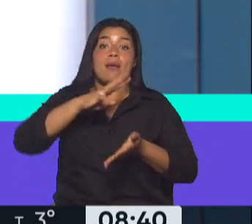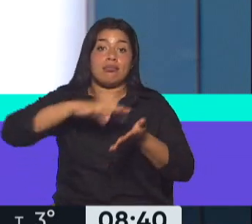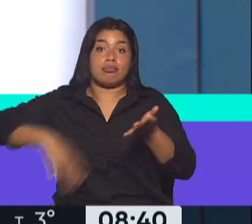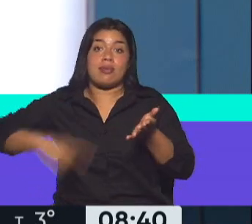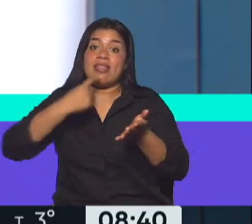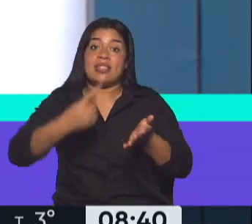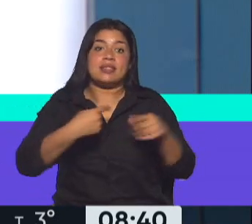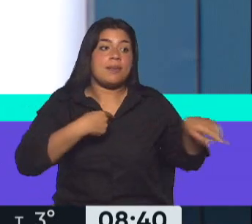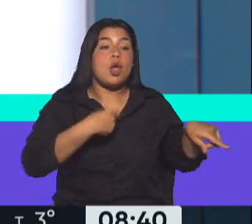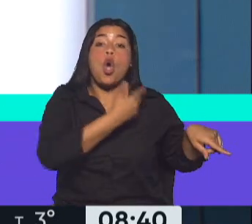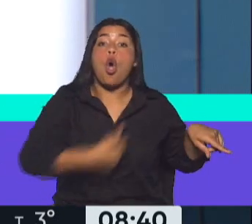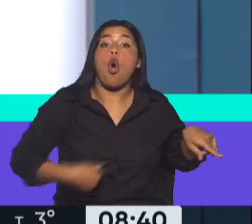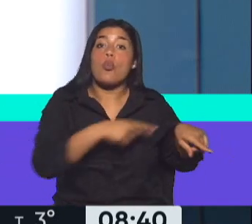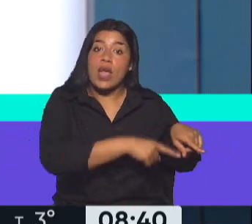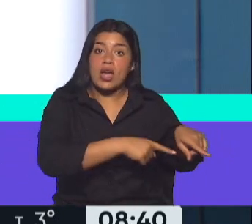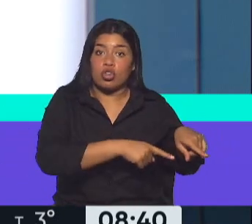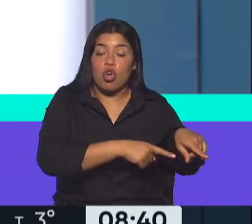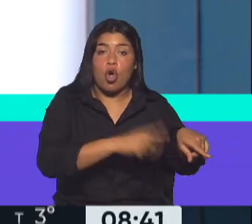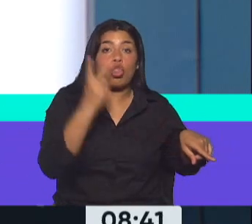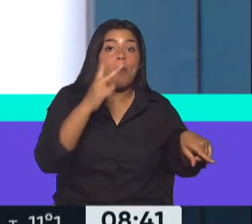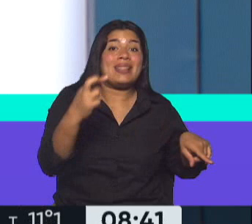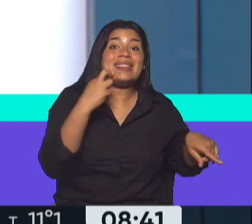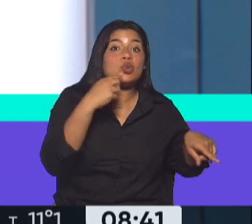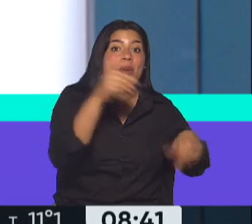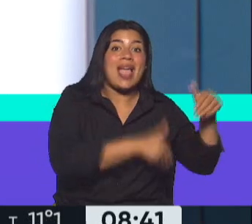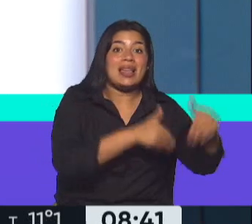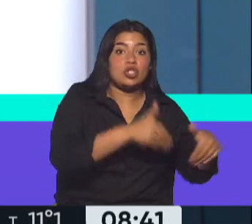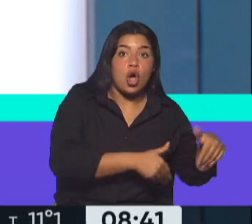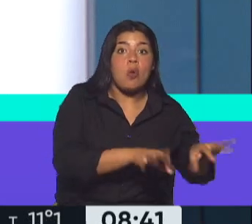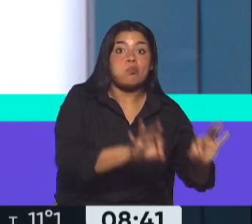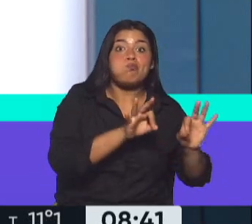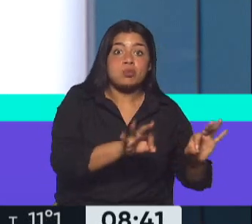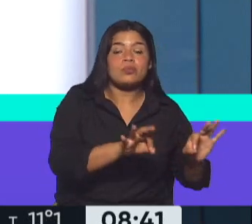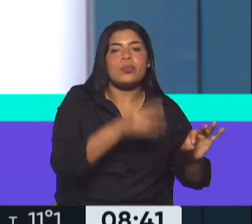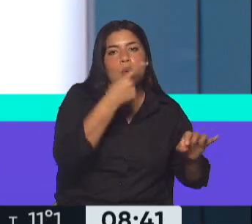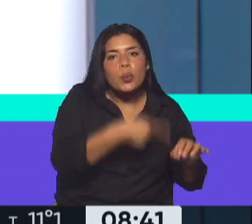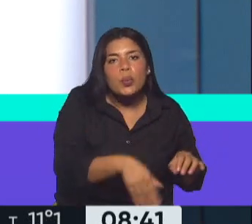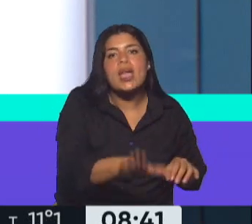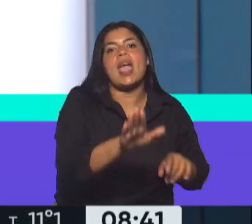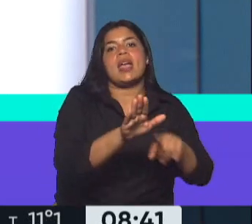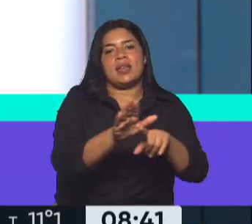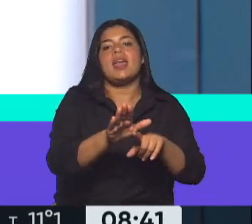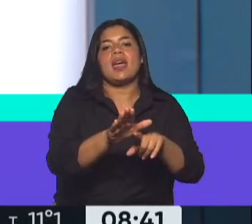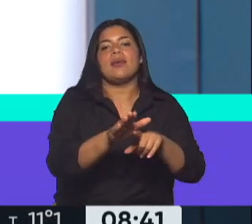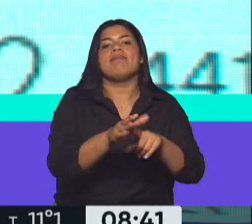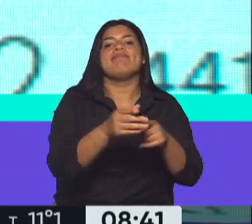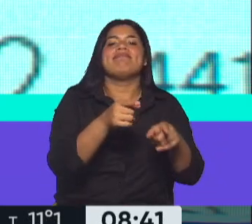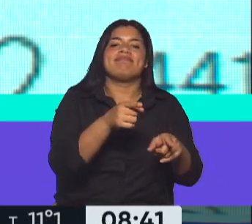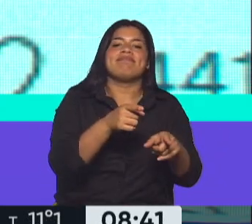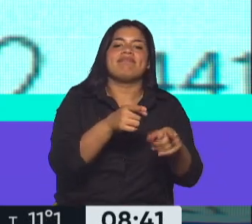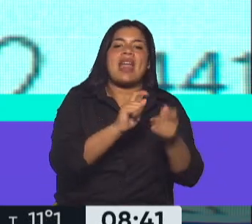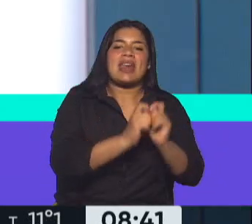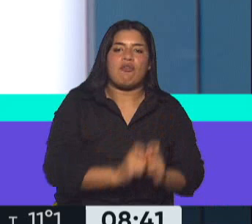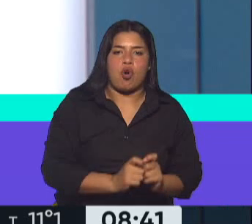que después de las elecciones del 2019 se venían estas reformas. Así que atención, ganaba la gestión de Mauricio Macri. Si había reelección,